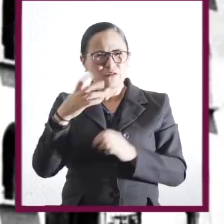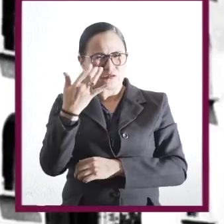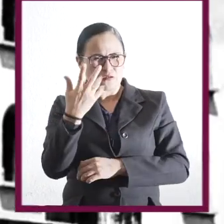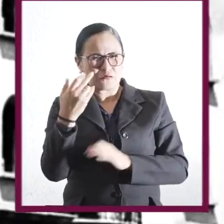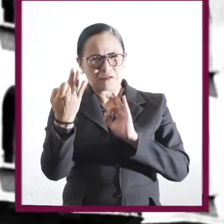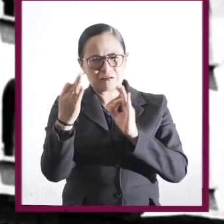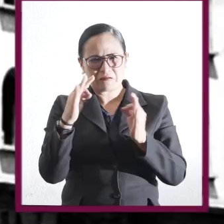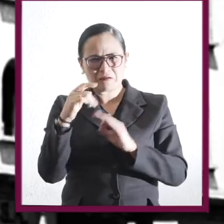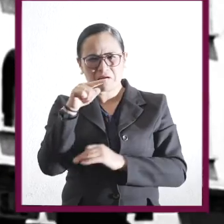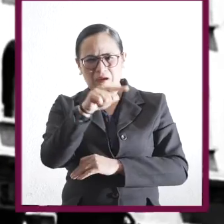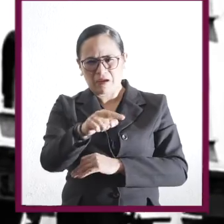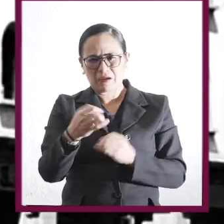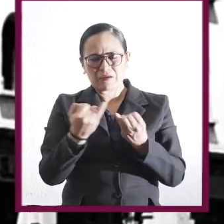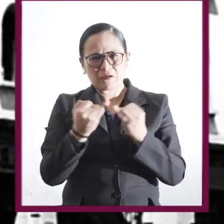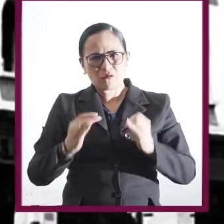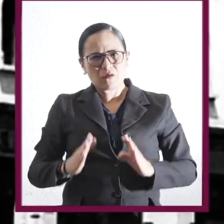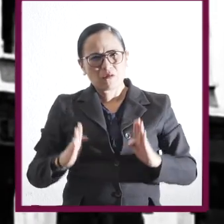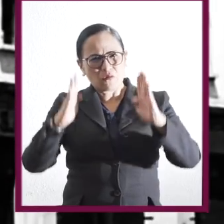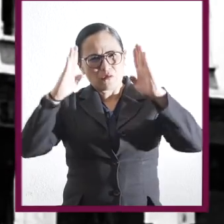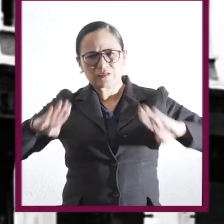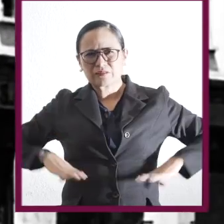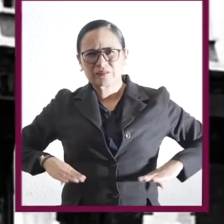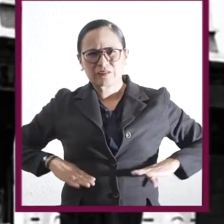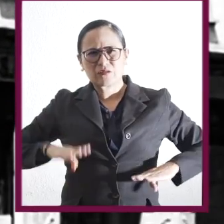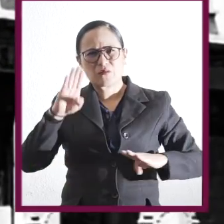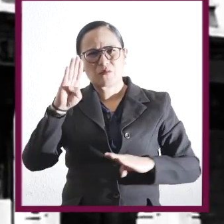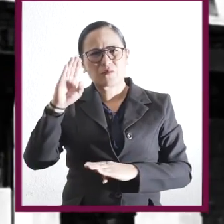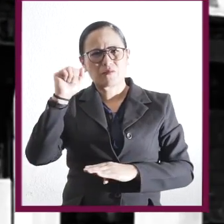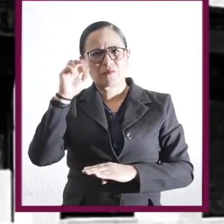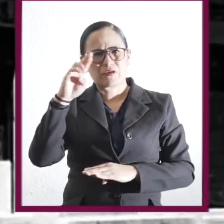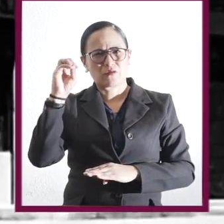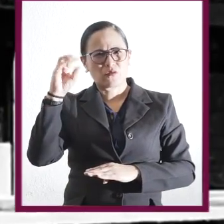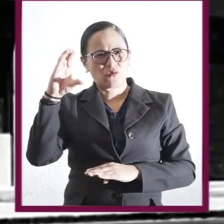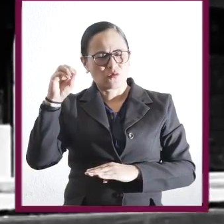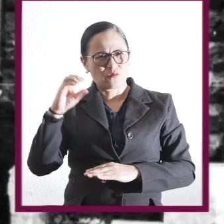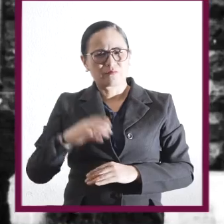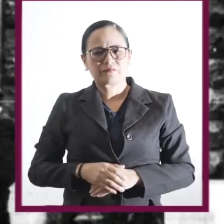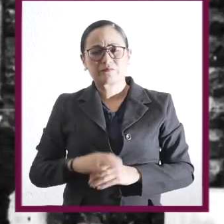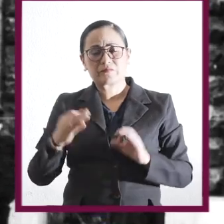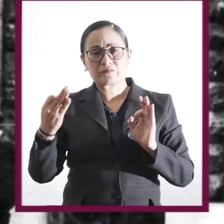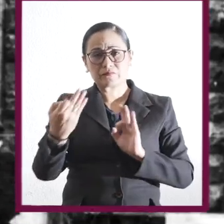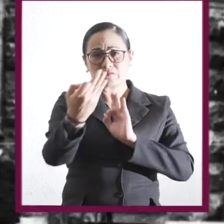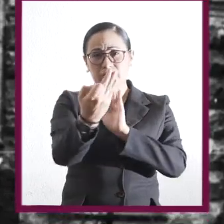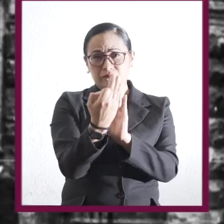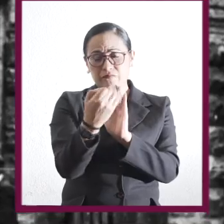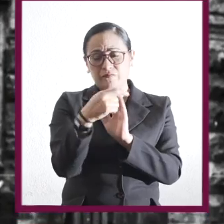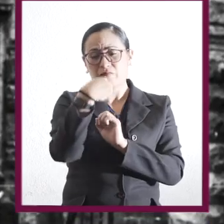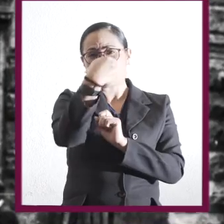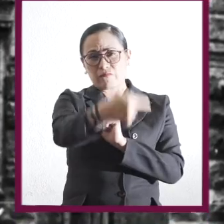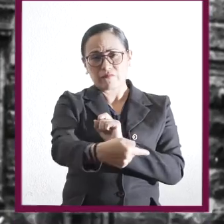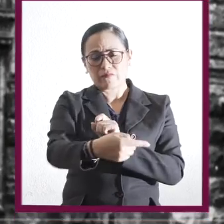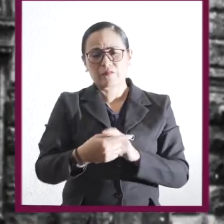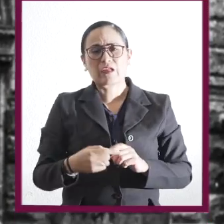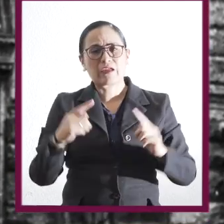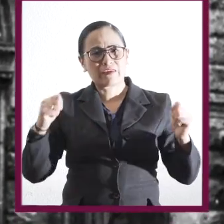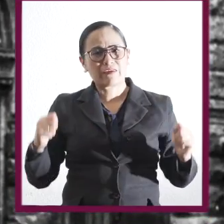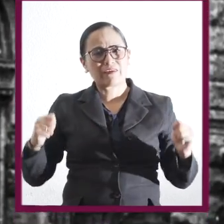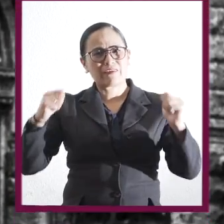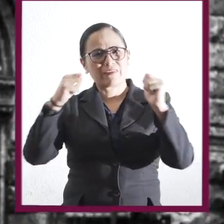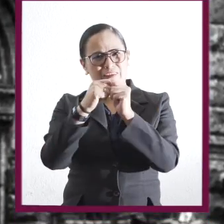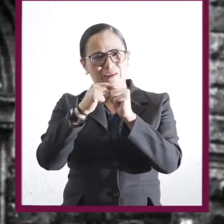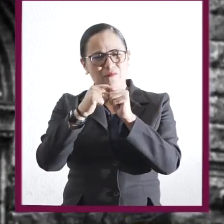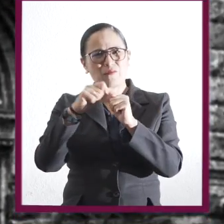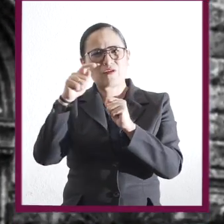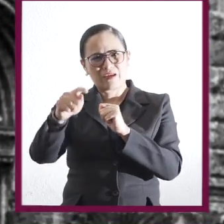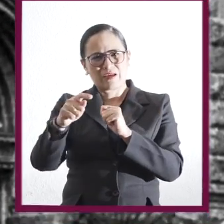y resalta entre sus vecinos por su portada de inspiración barroca. En contraste, del otro lado se mantiene en